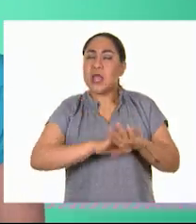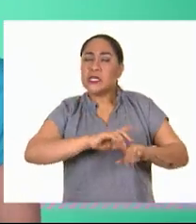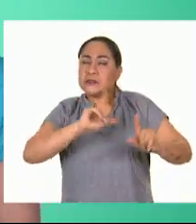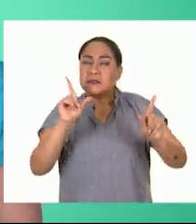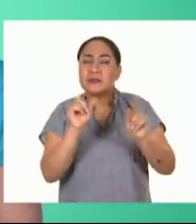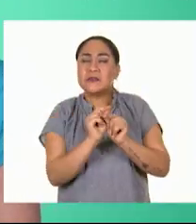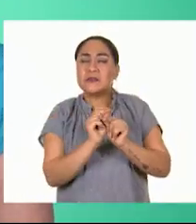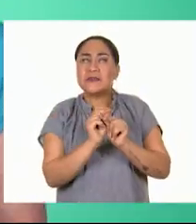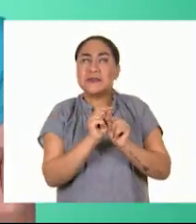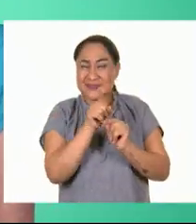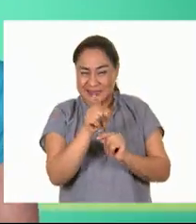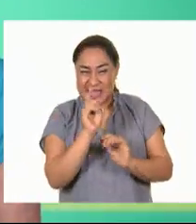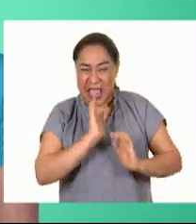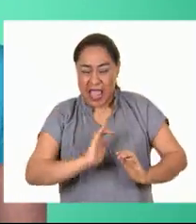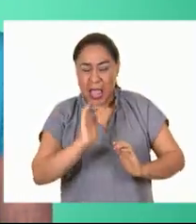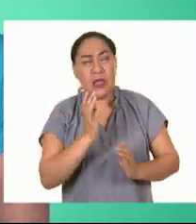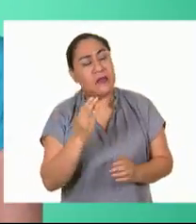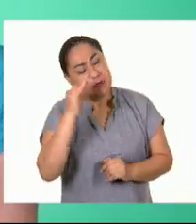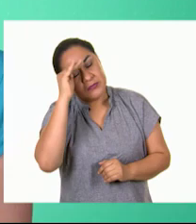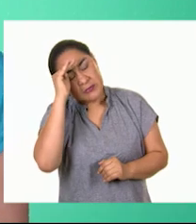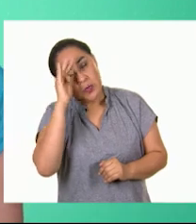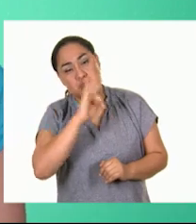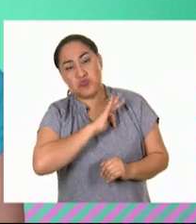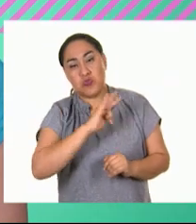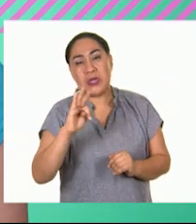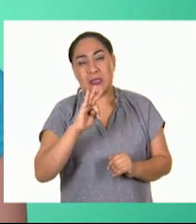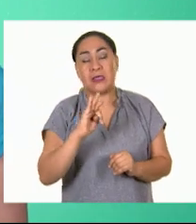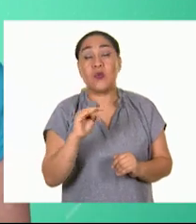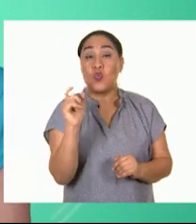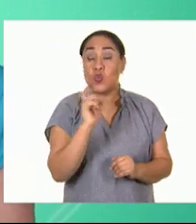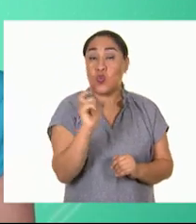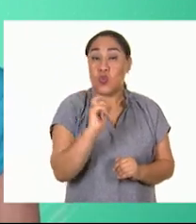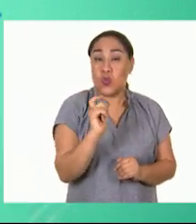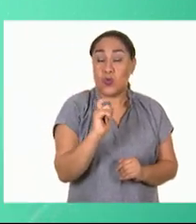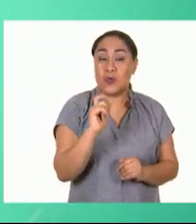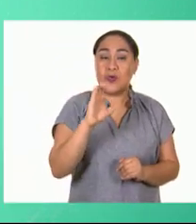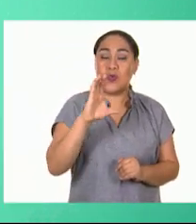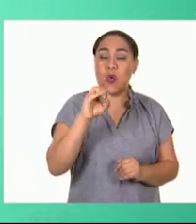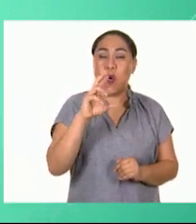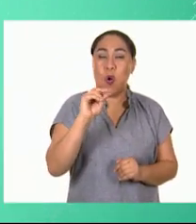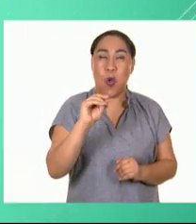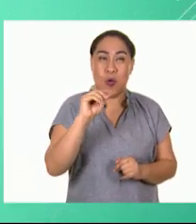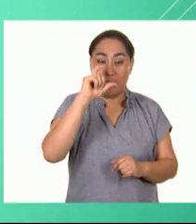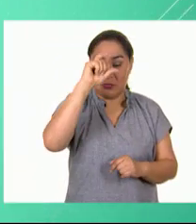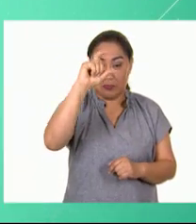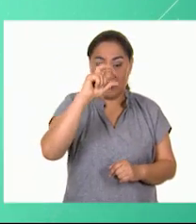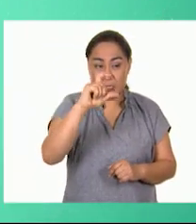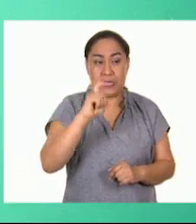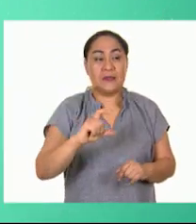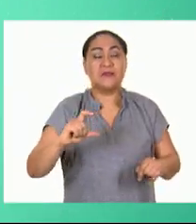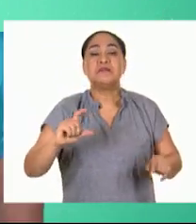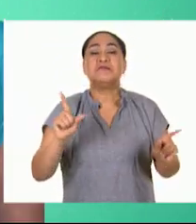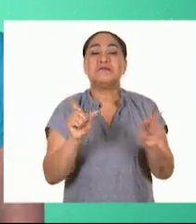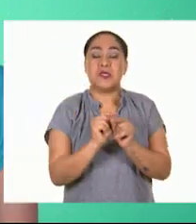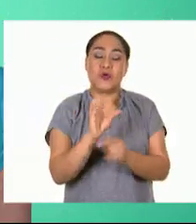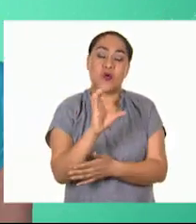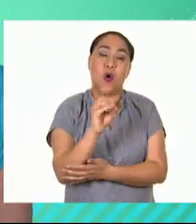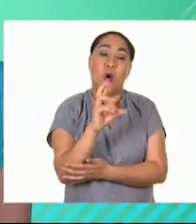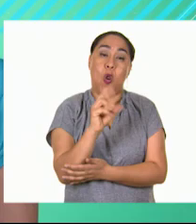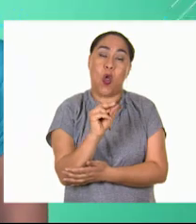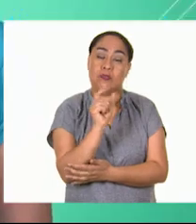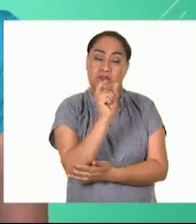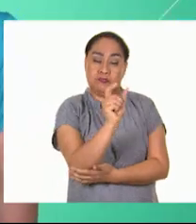esta canción escrita, una forma es sustituir cada vez que aparece el coro, justo por la palabra coro. De